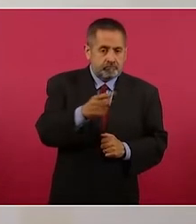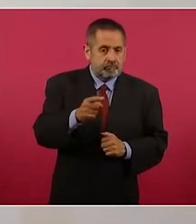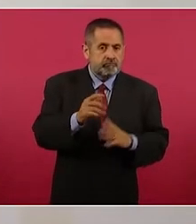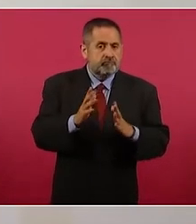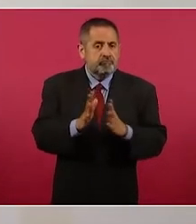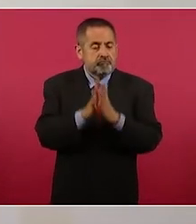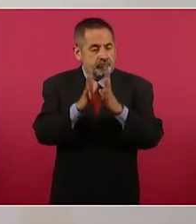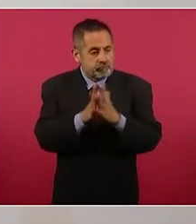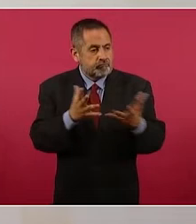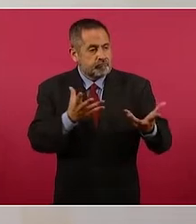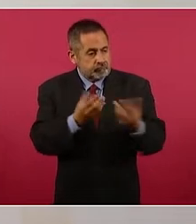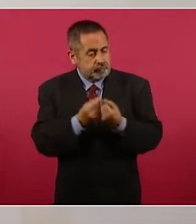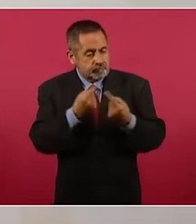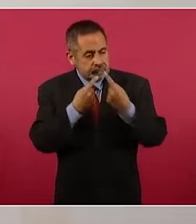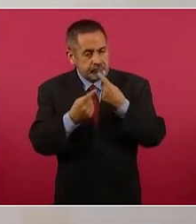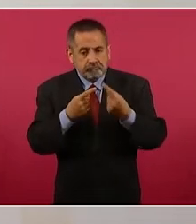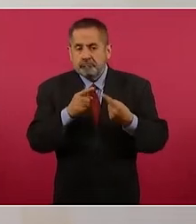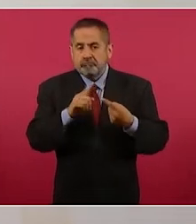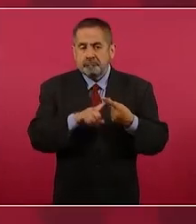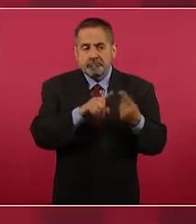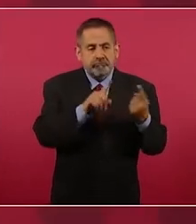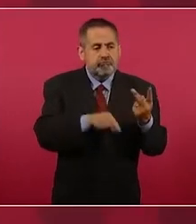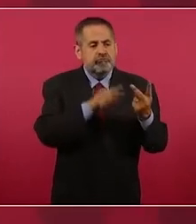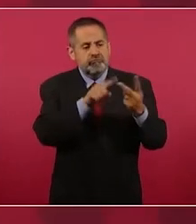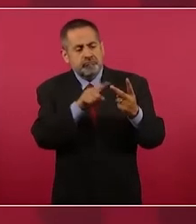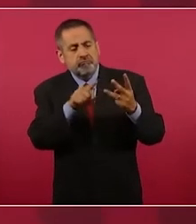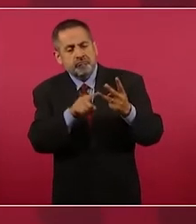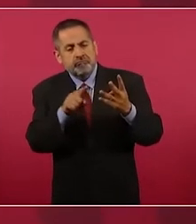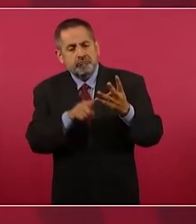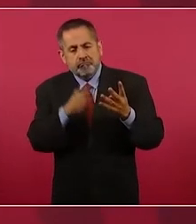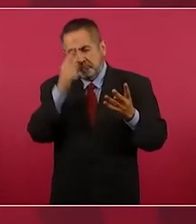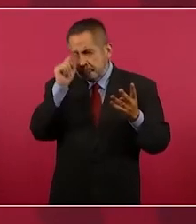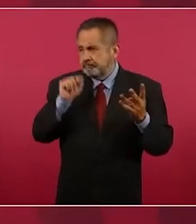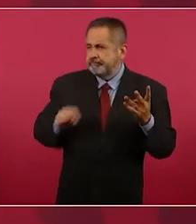también en otras